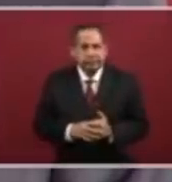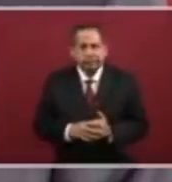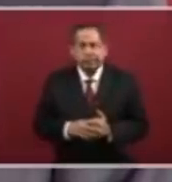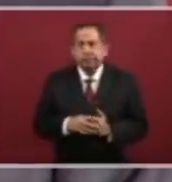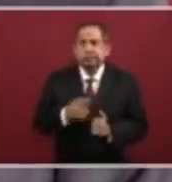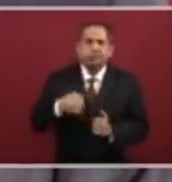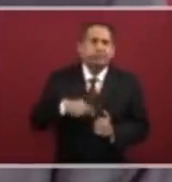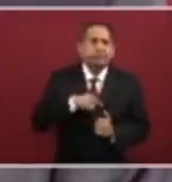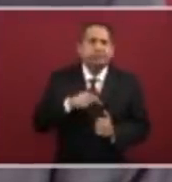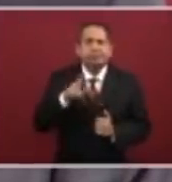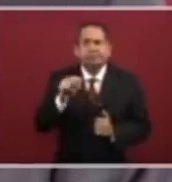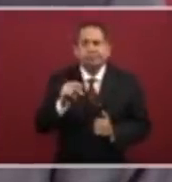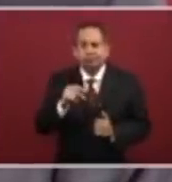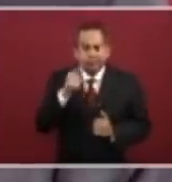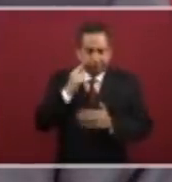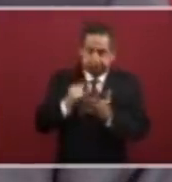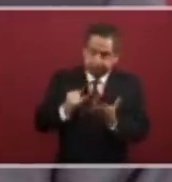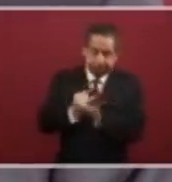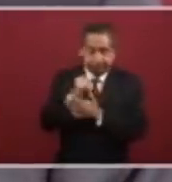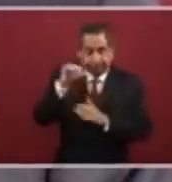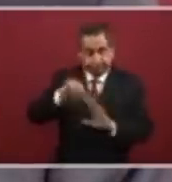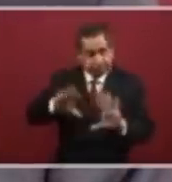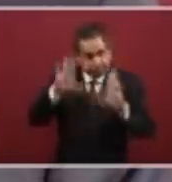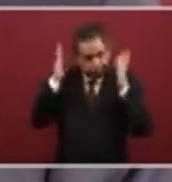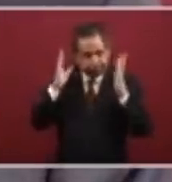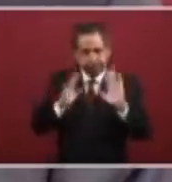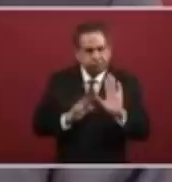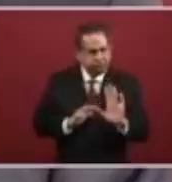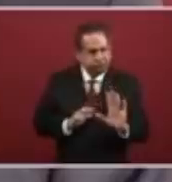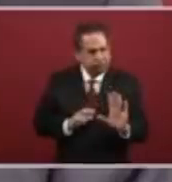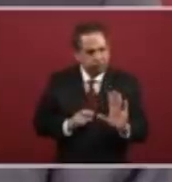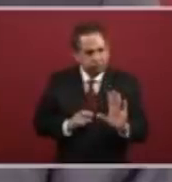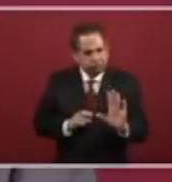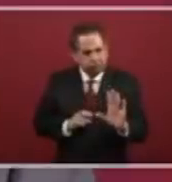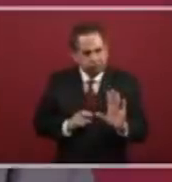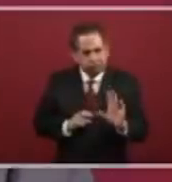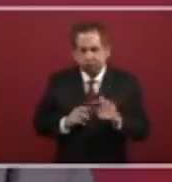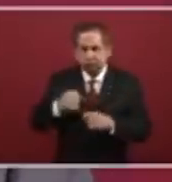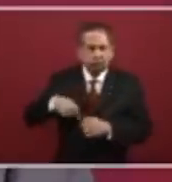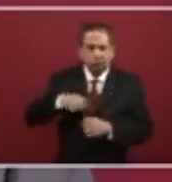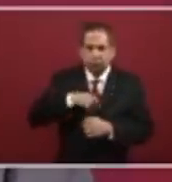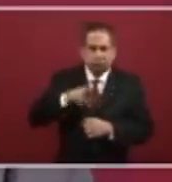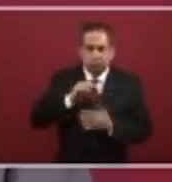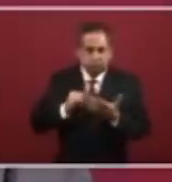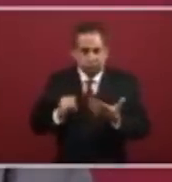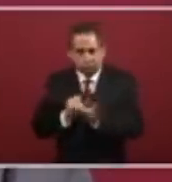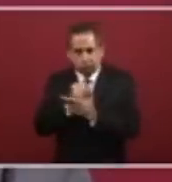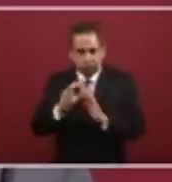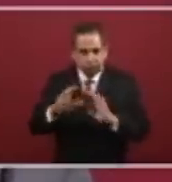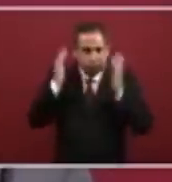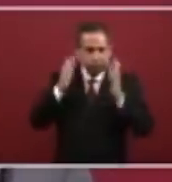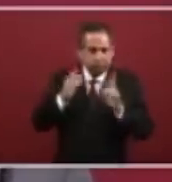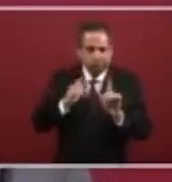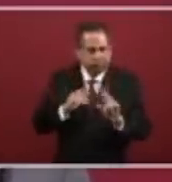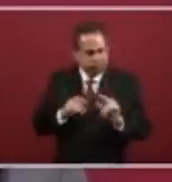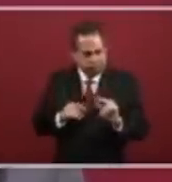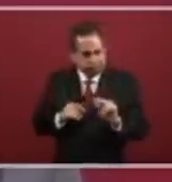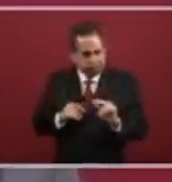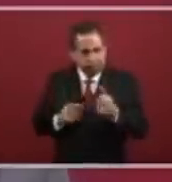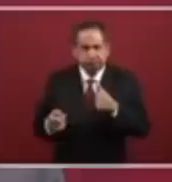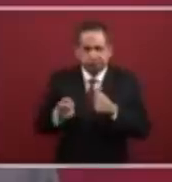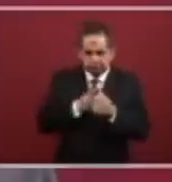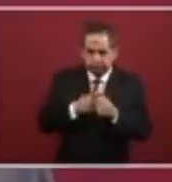podríamos tomar una decisión, no hubiésemos tomado una decisión de este tipo si